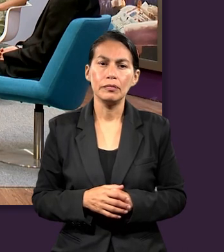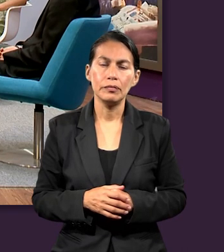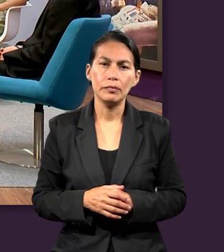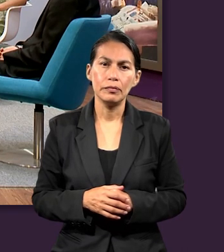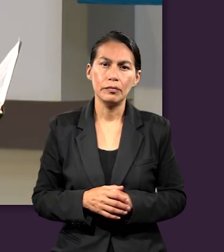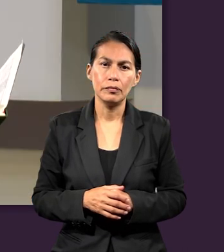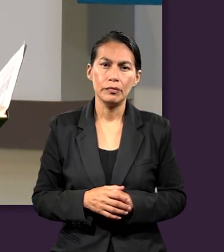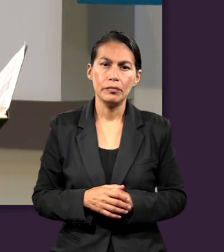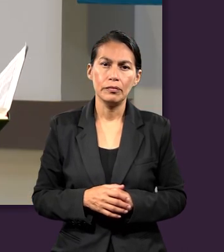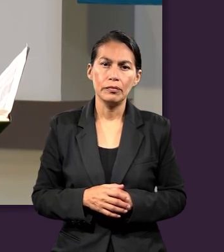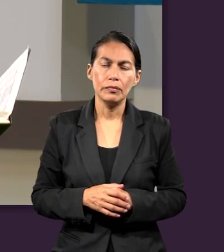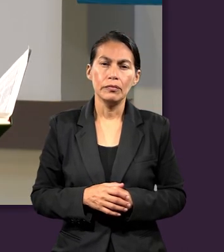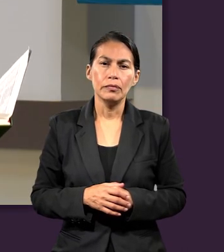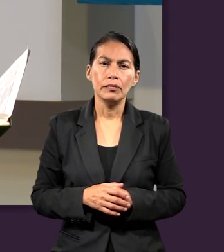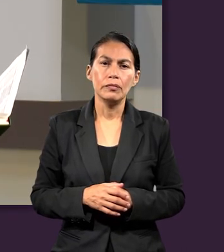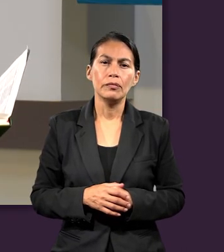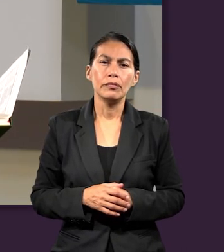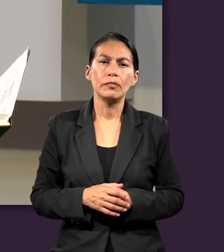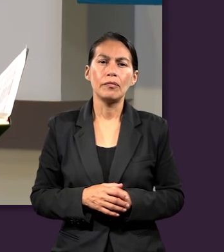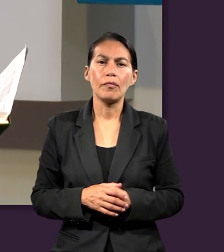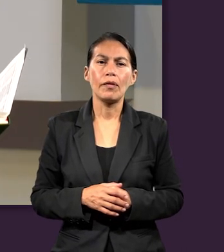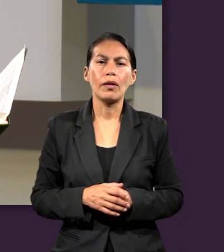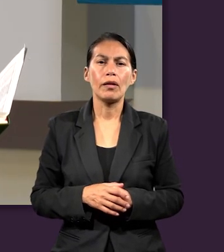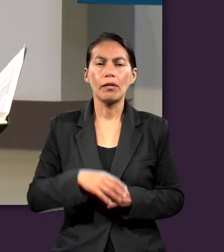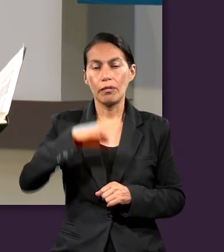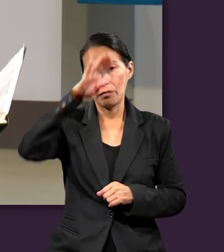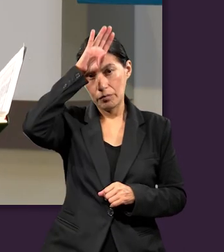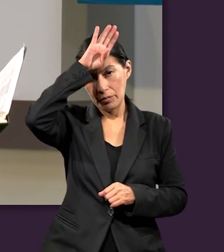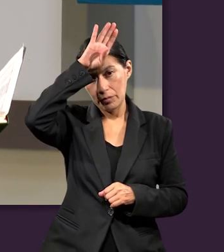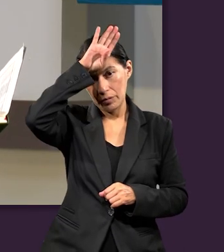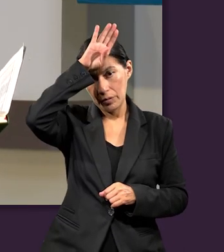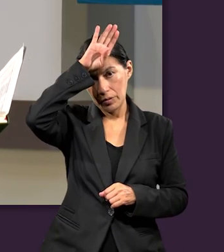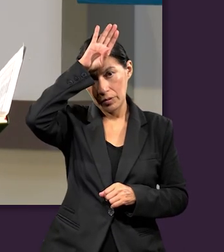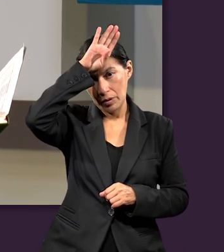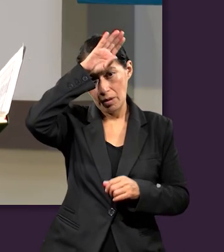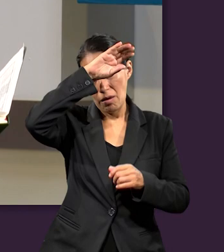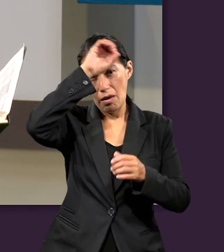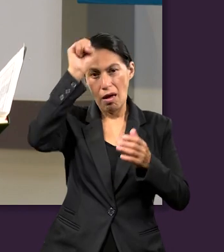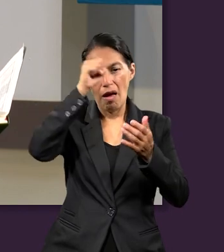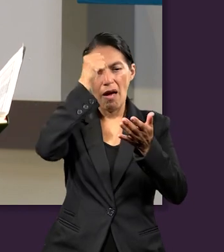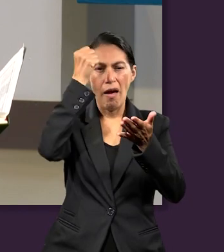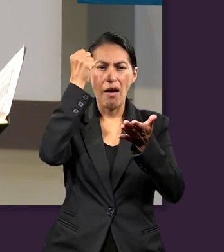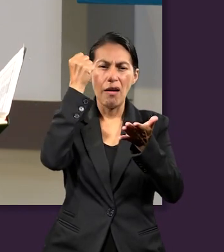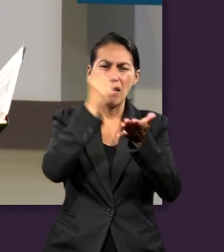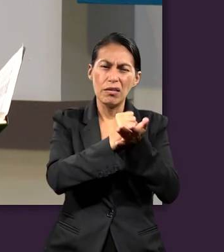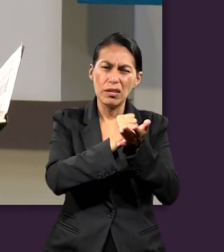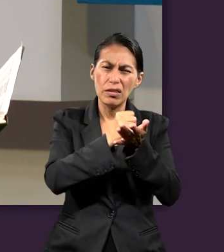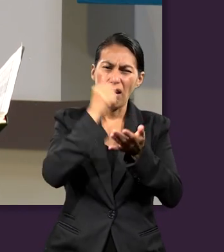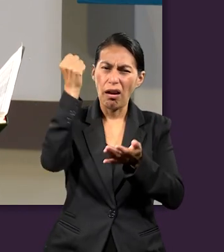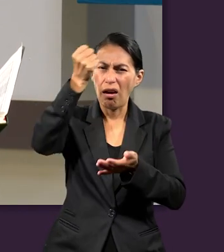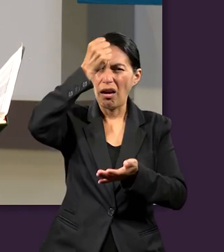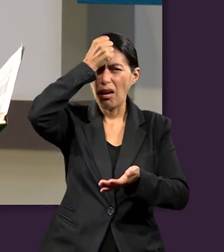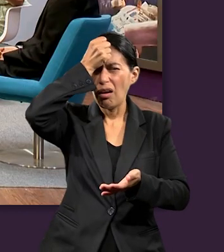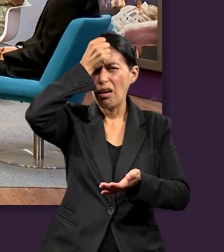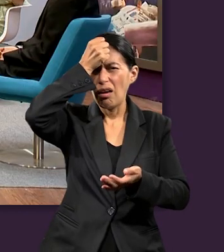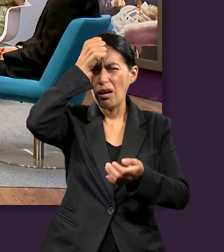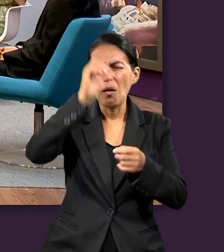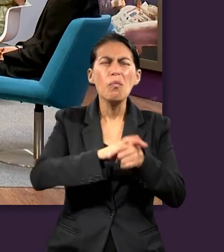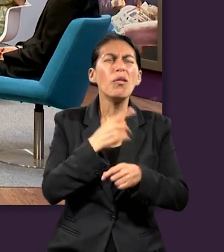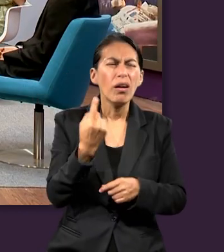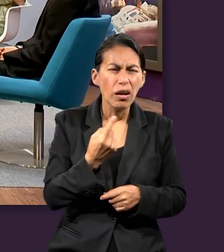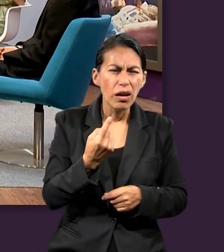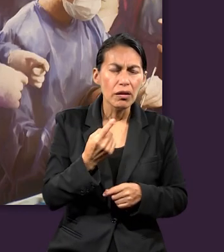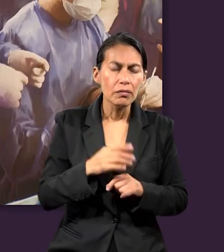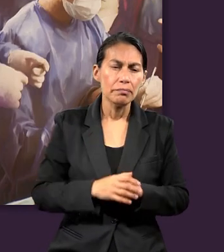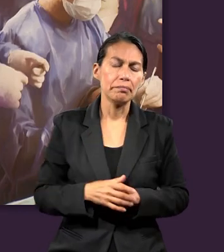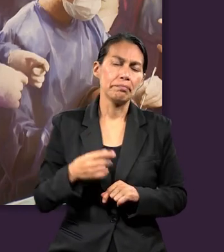con esta lección y por qué la marca de la bestia se coloca en la frente y en la mano yo